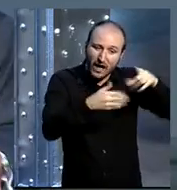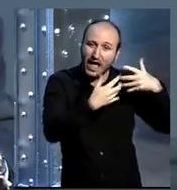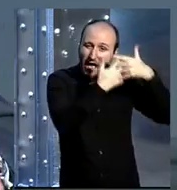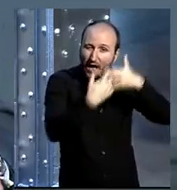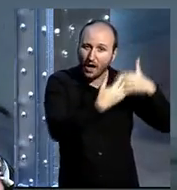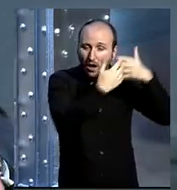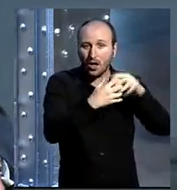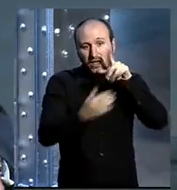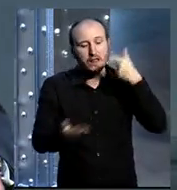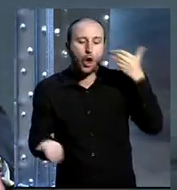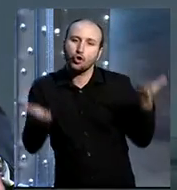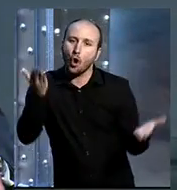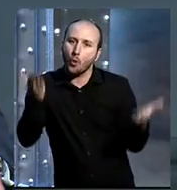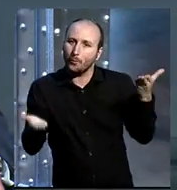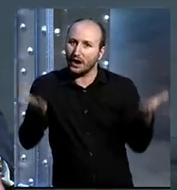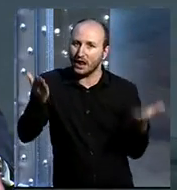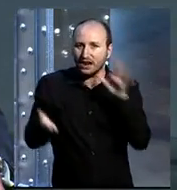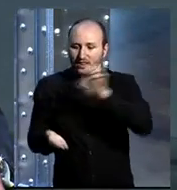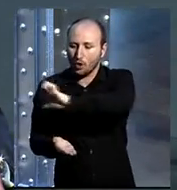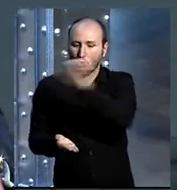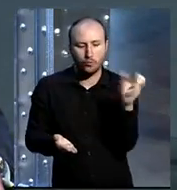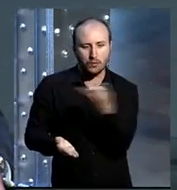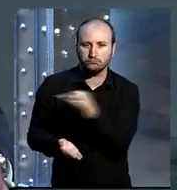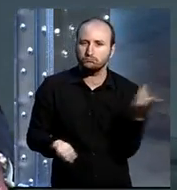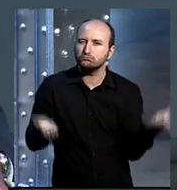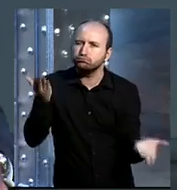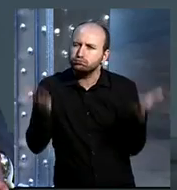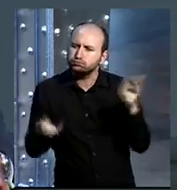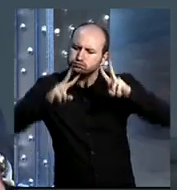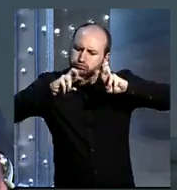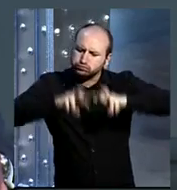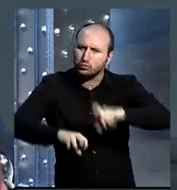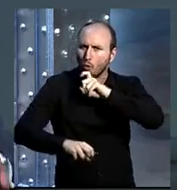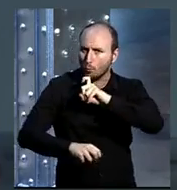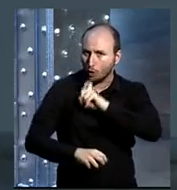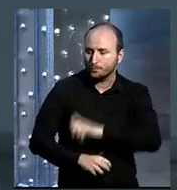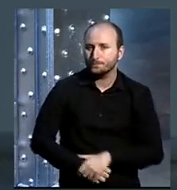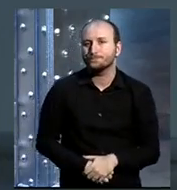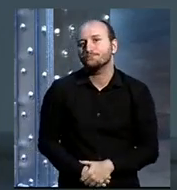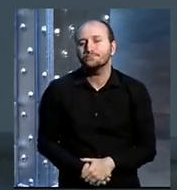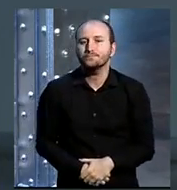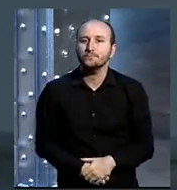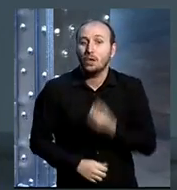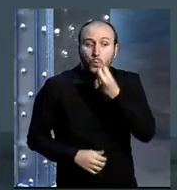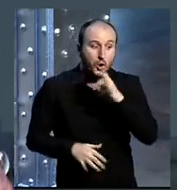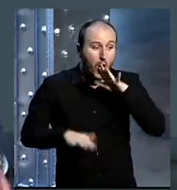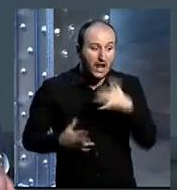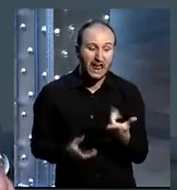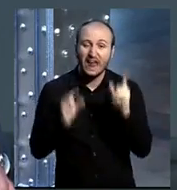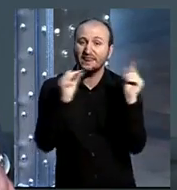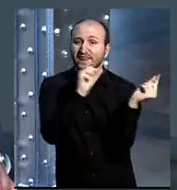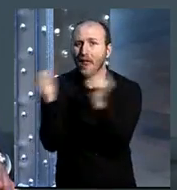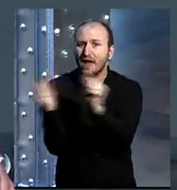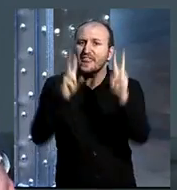ellos y en comparación con el enfoque europeo, ¿no? Entonces, bueno, ¿por qué el debate sobre